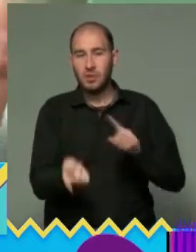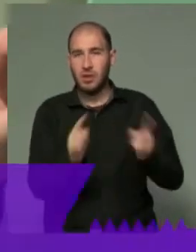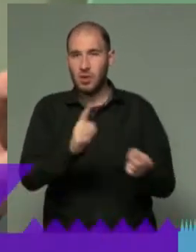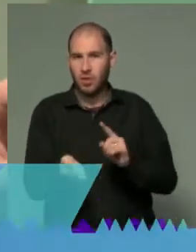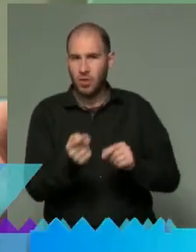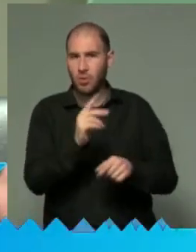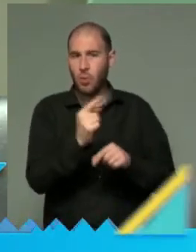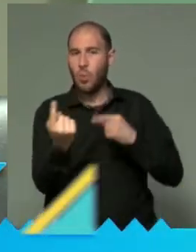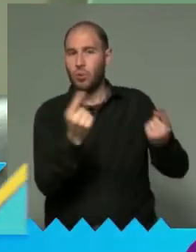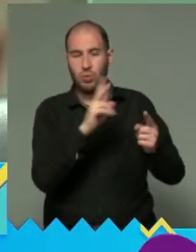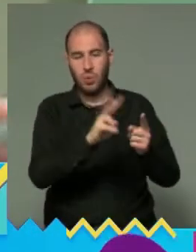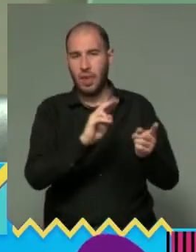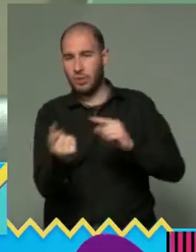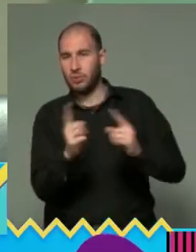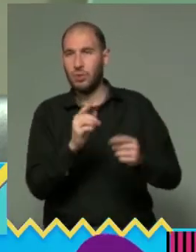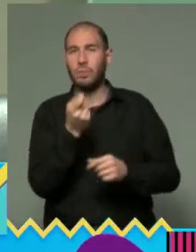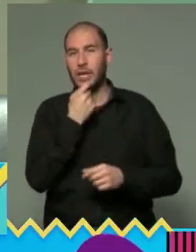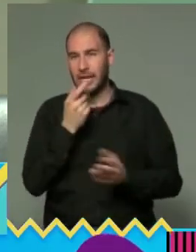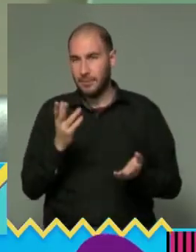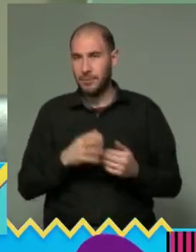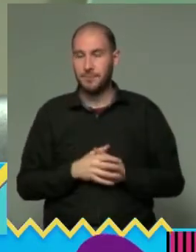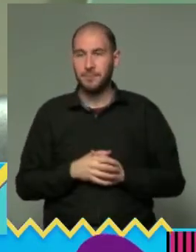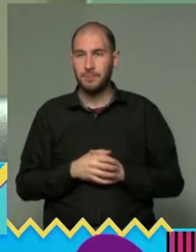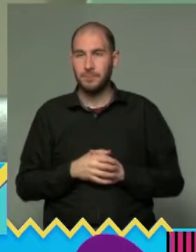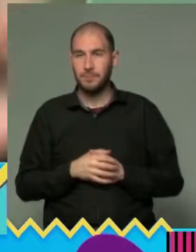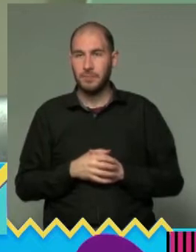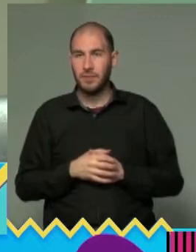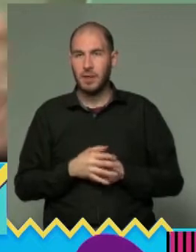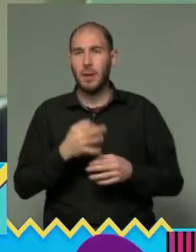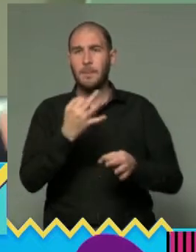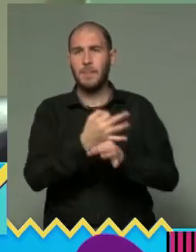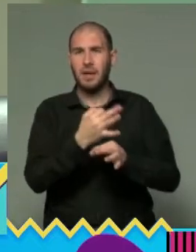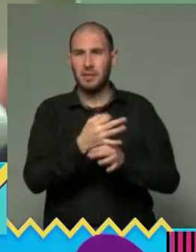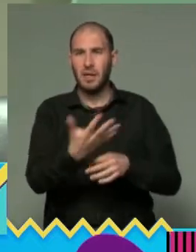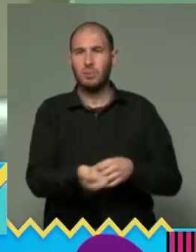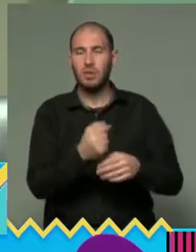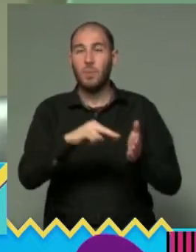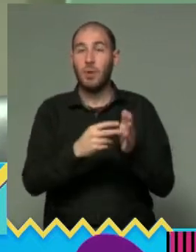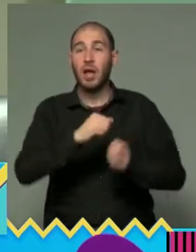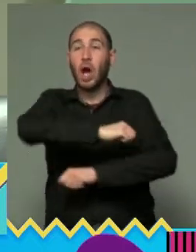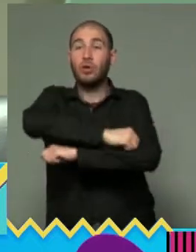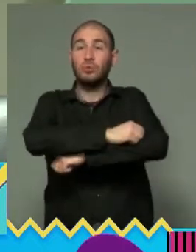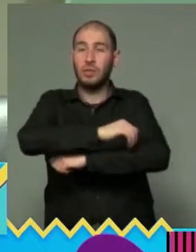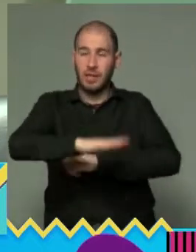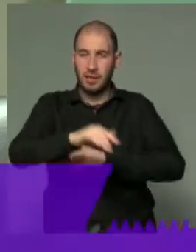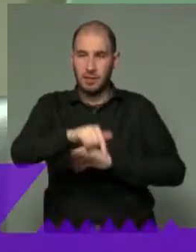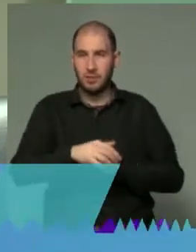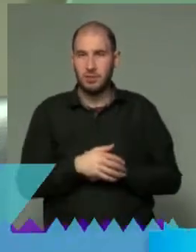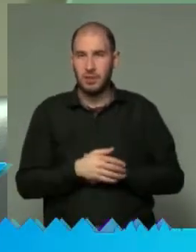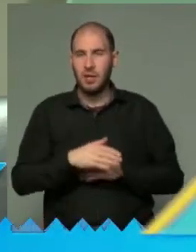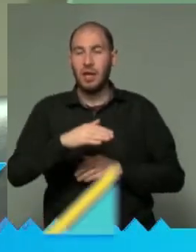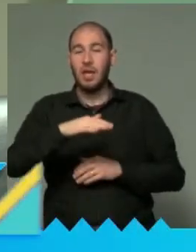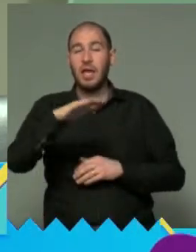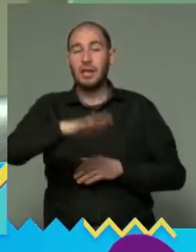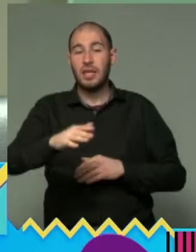al docente. Ejemplo concreto. Maestra detecta algún problema de conducta en el niño. El niño golpea a